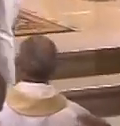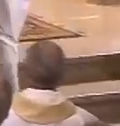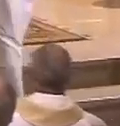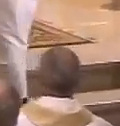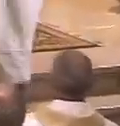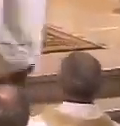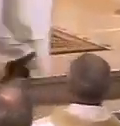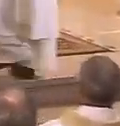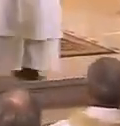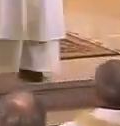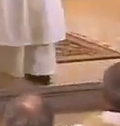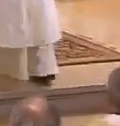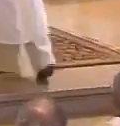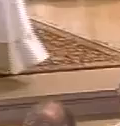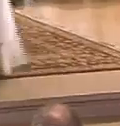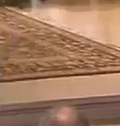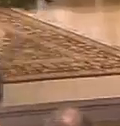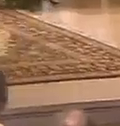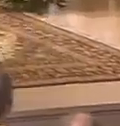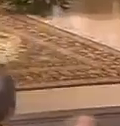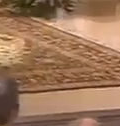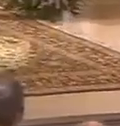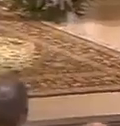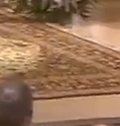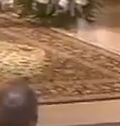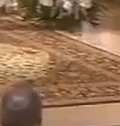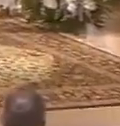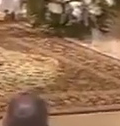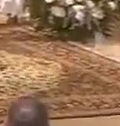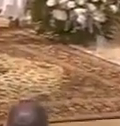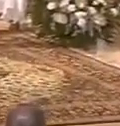endavant. Oserim